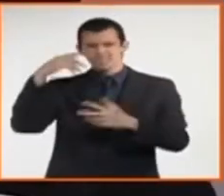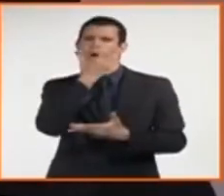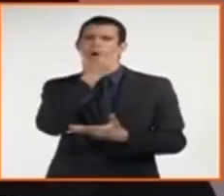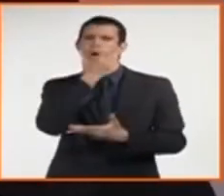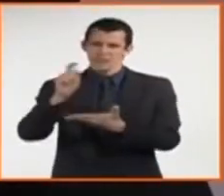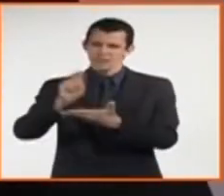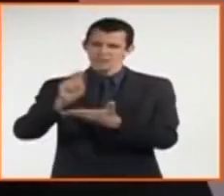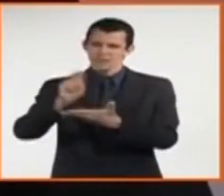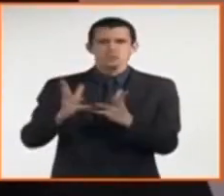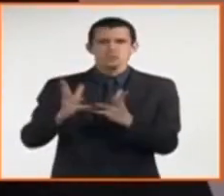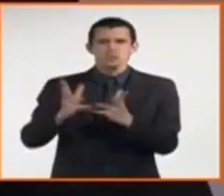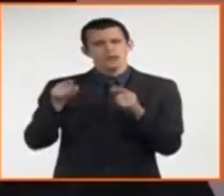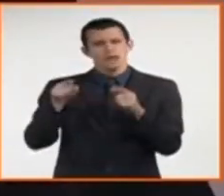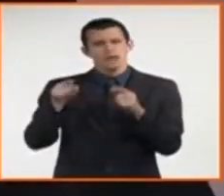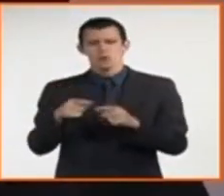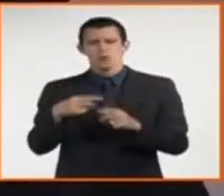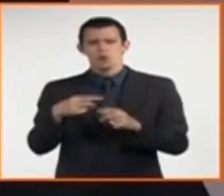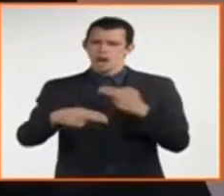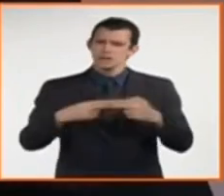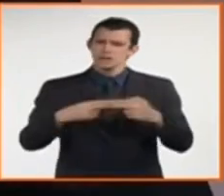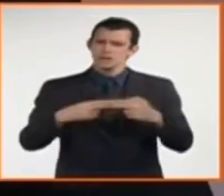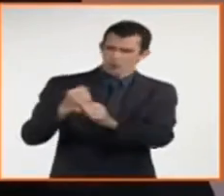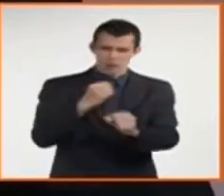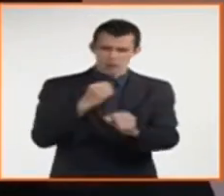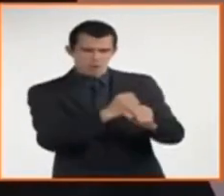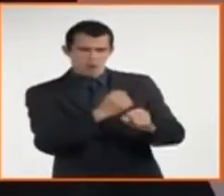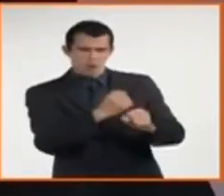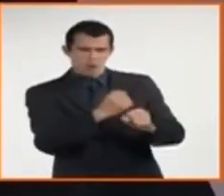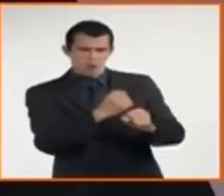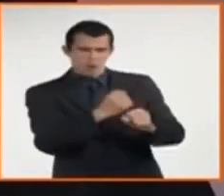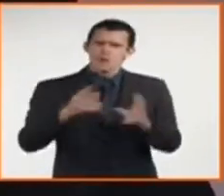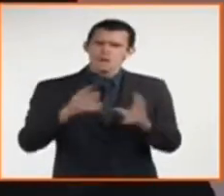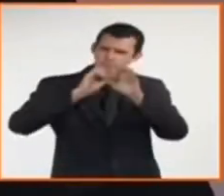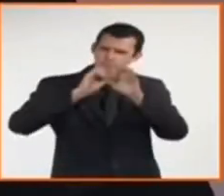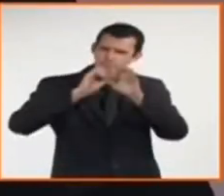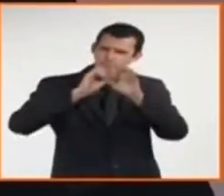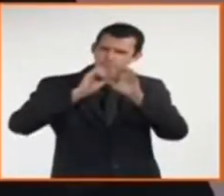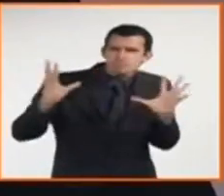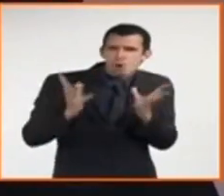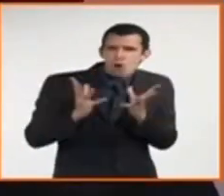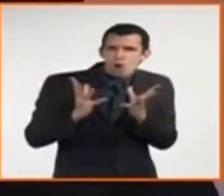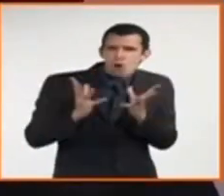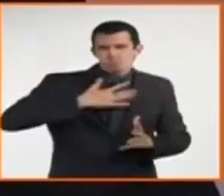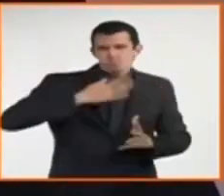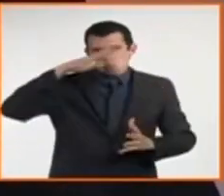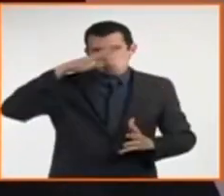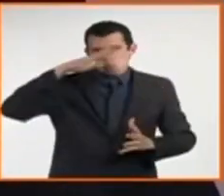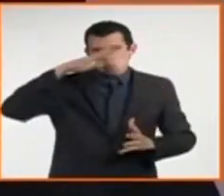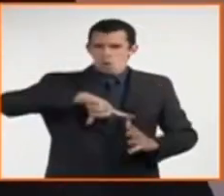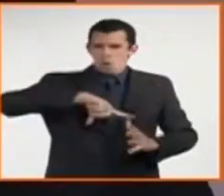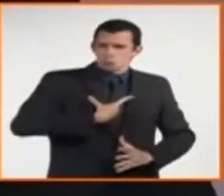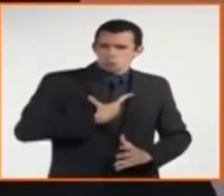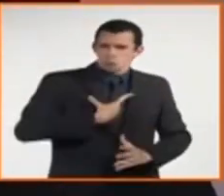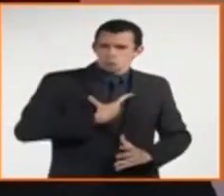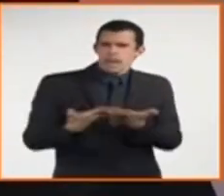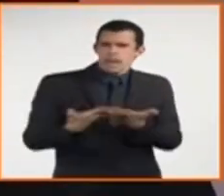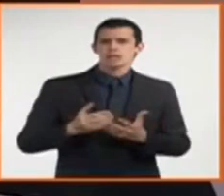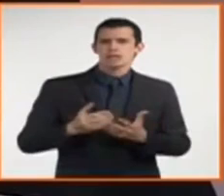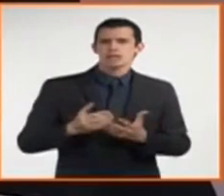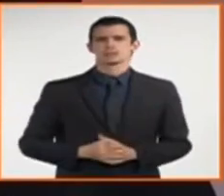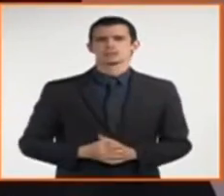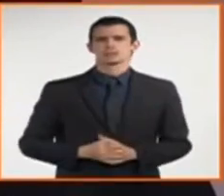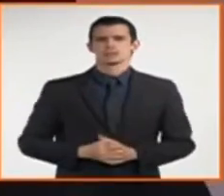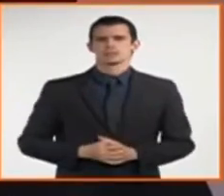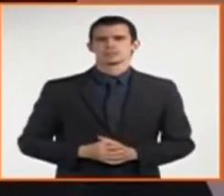de la cultura nacional y lo mejor de la cultura universal eduardo recordaba al aldeano vanidoso y